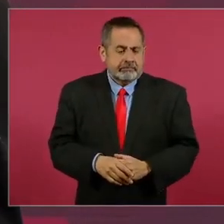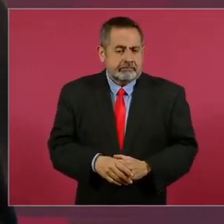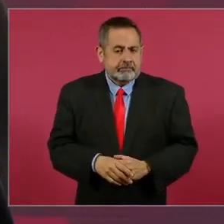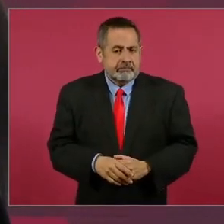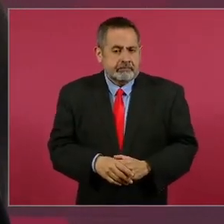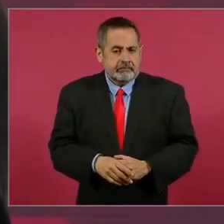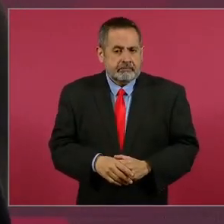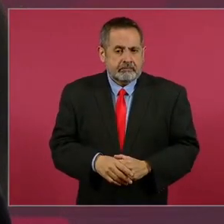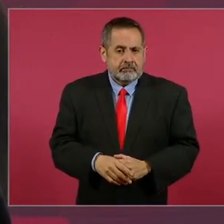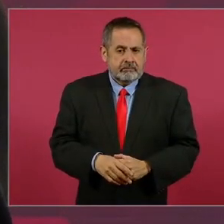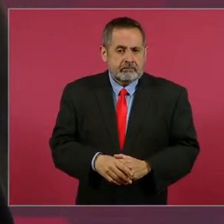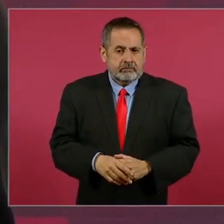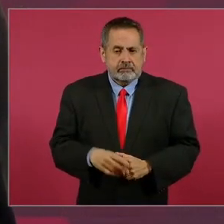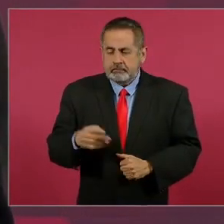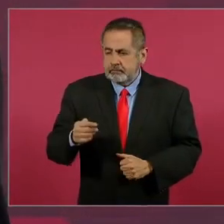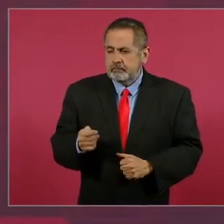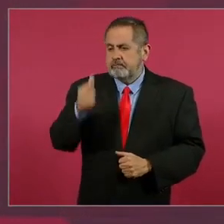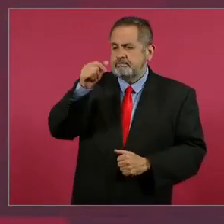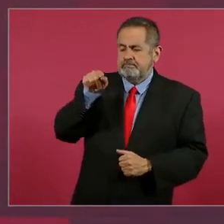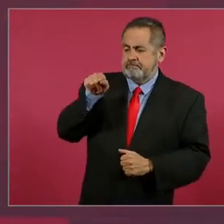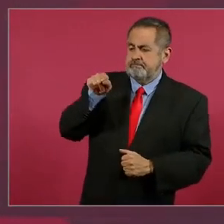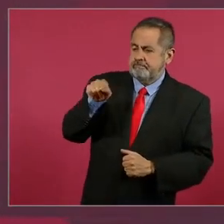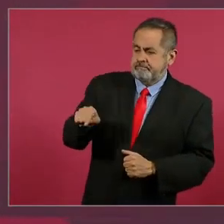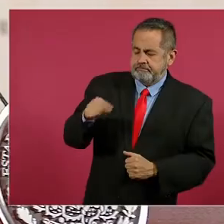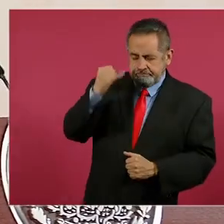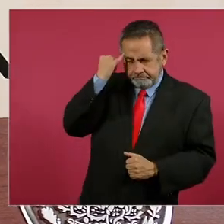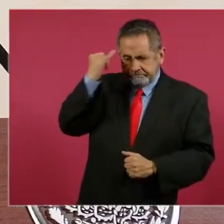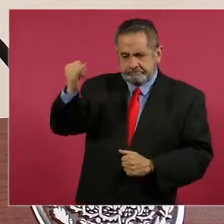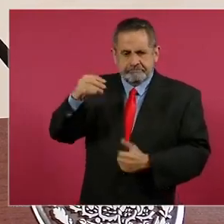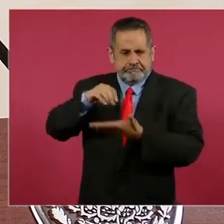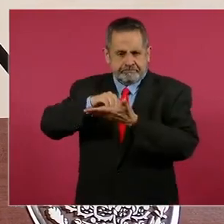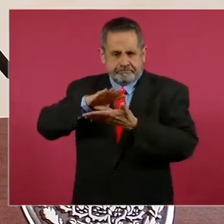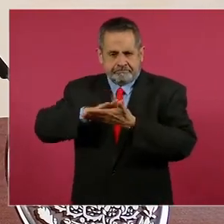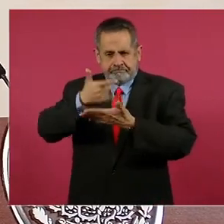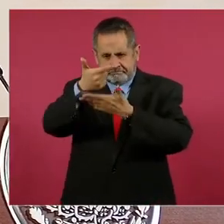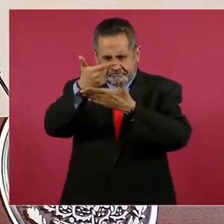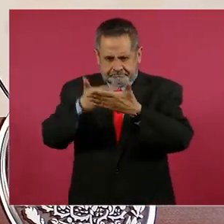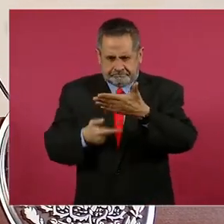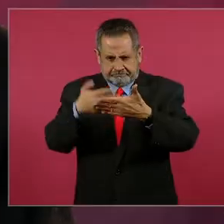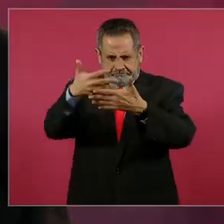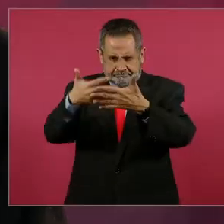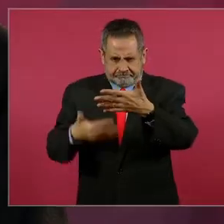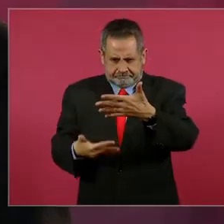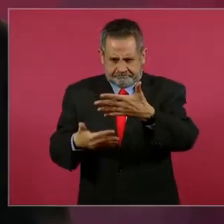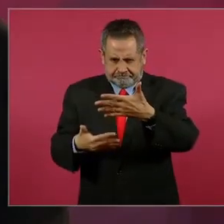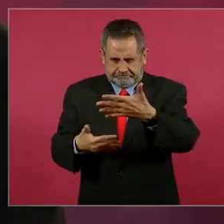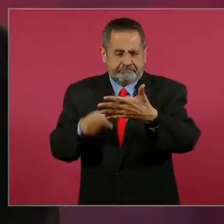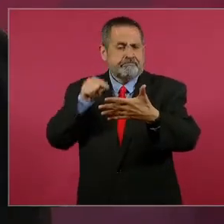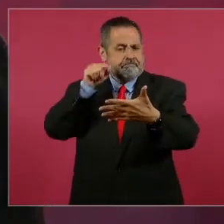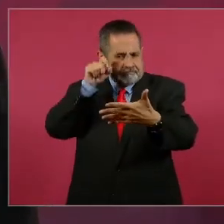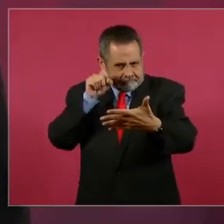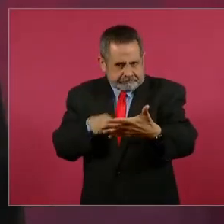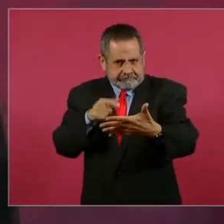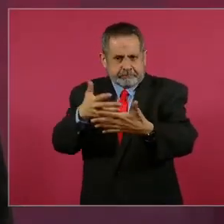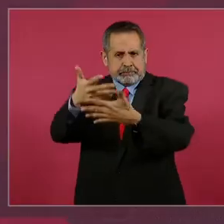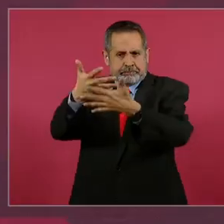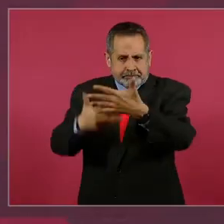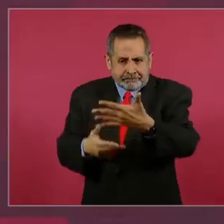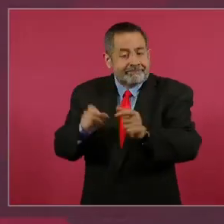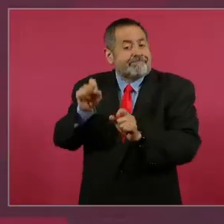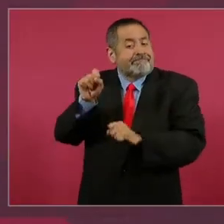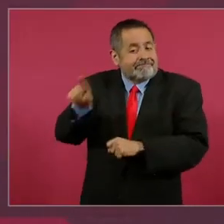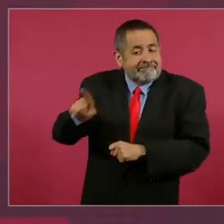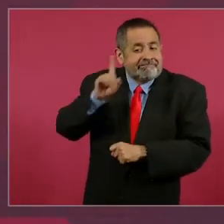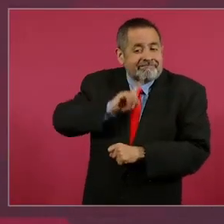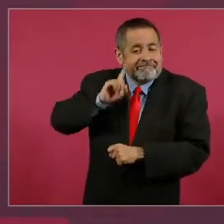de un padrón, de un registro, el mismo registro que la